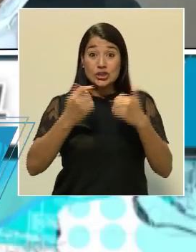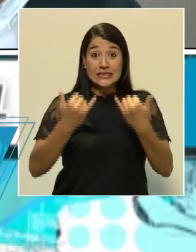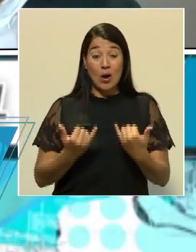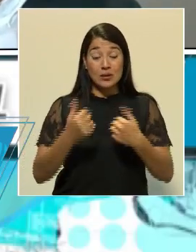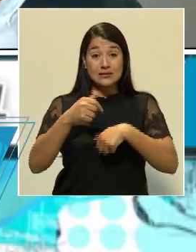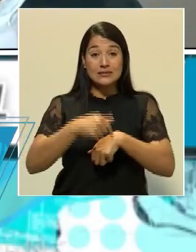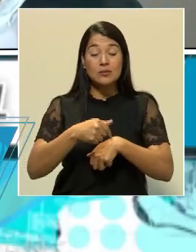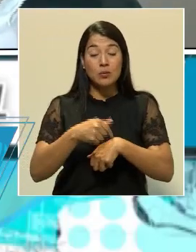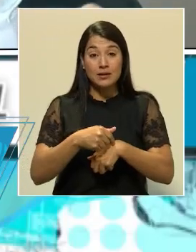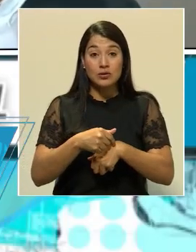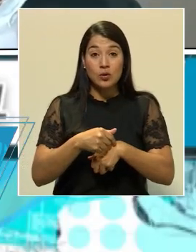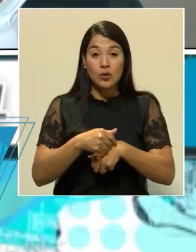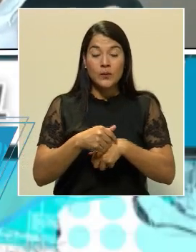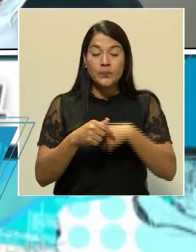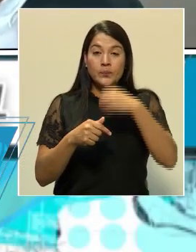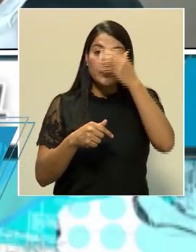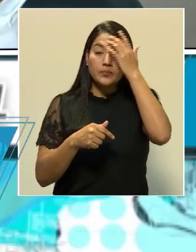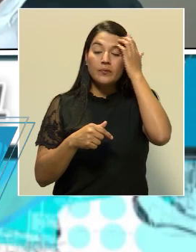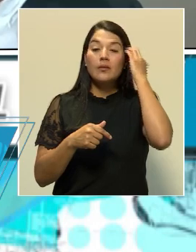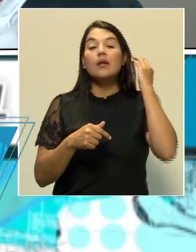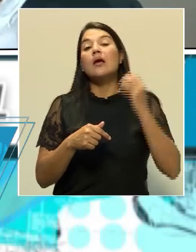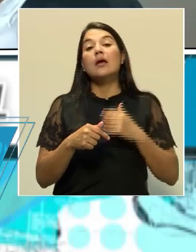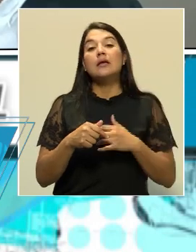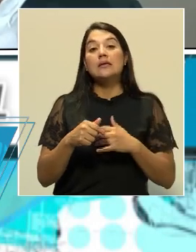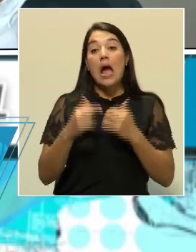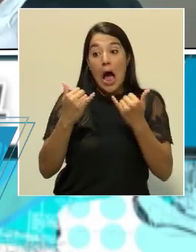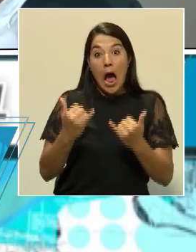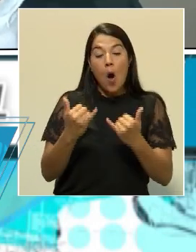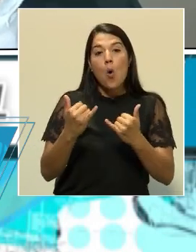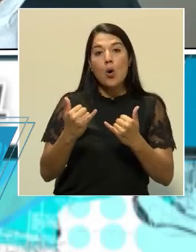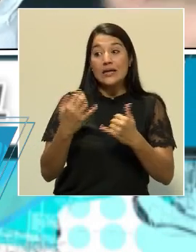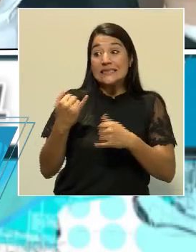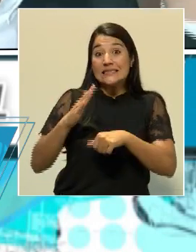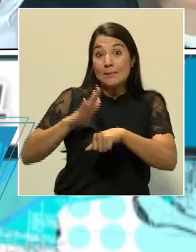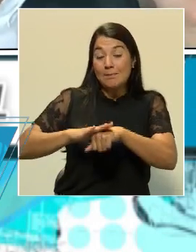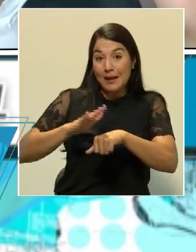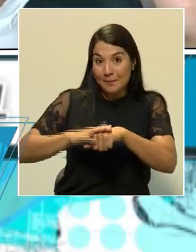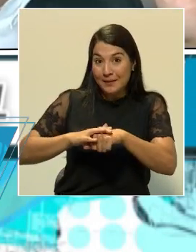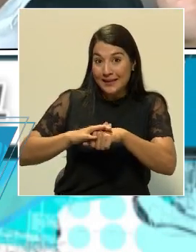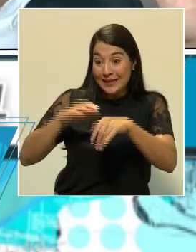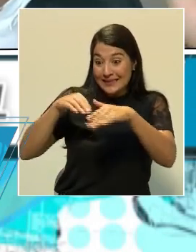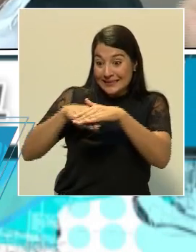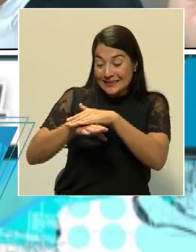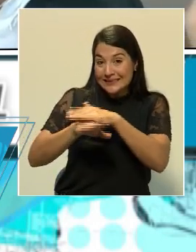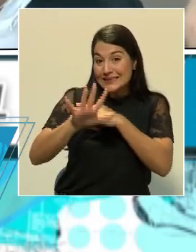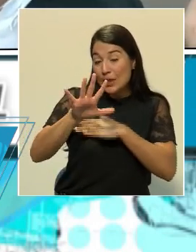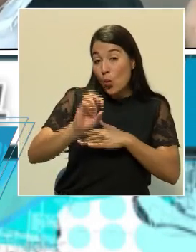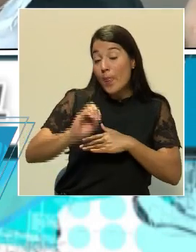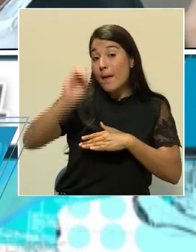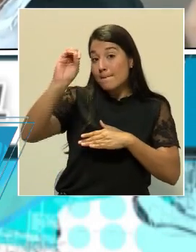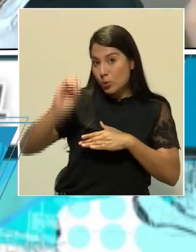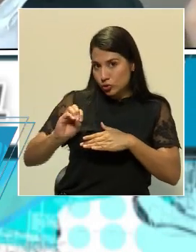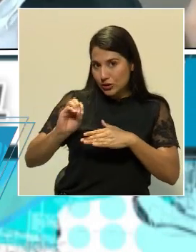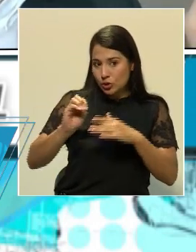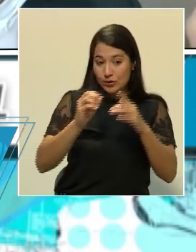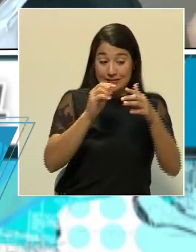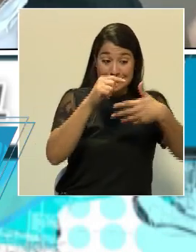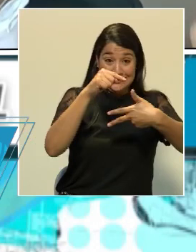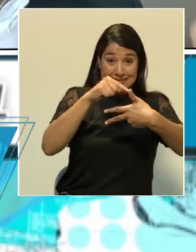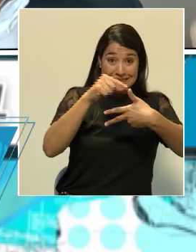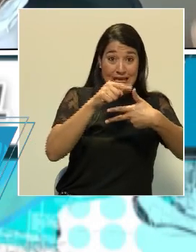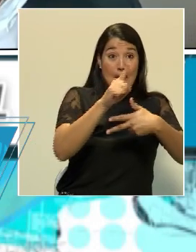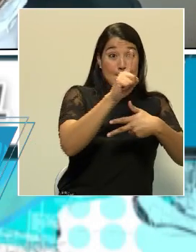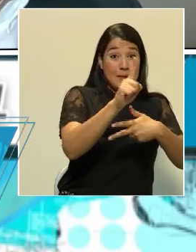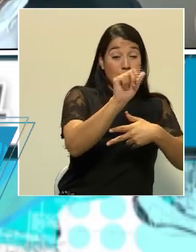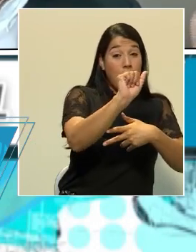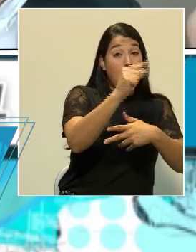momento, incluso al 50% de capacidad, o sea, del 1 de agosto al